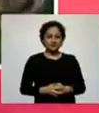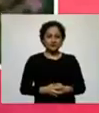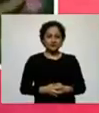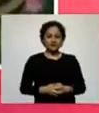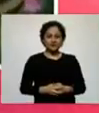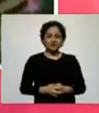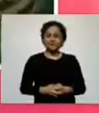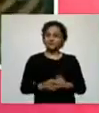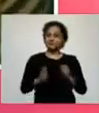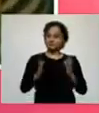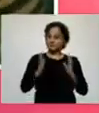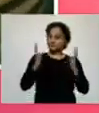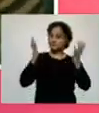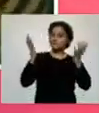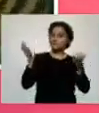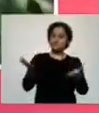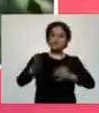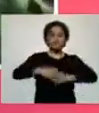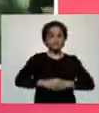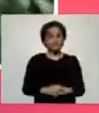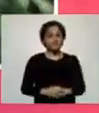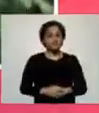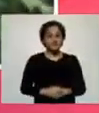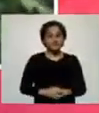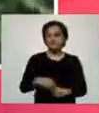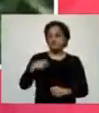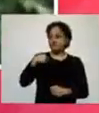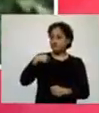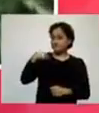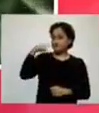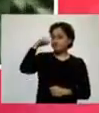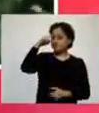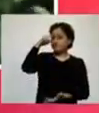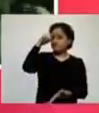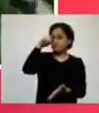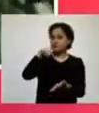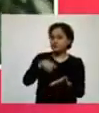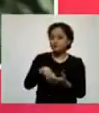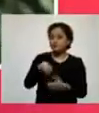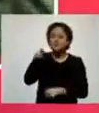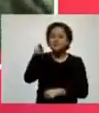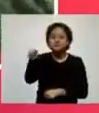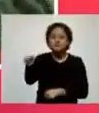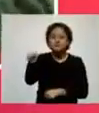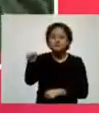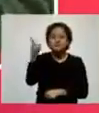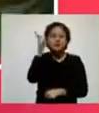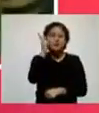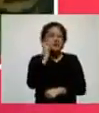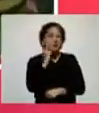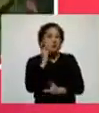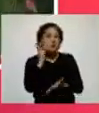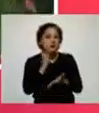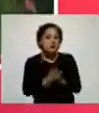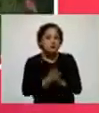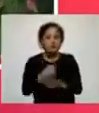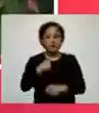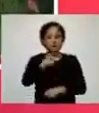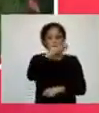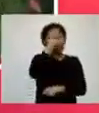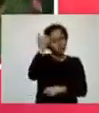¡Vaya, vaya, vaya! ¡Miren nada más! Yo creí que lo único que sabías hacer era dormir.